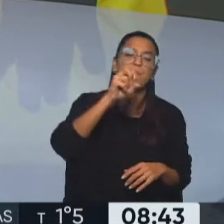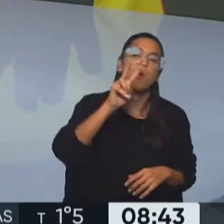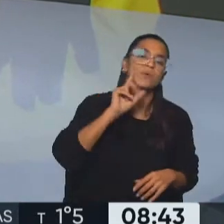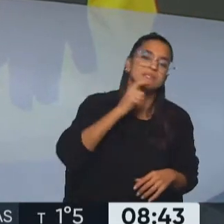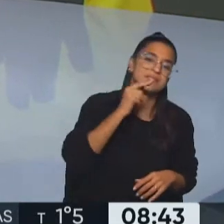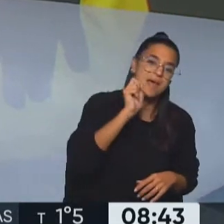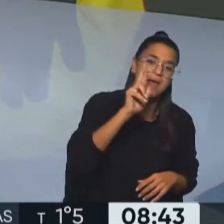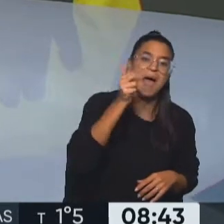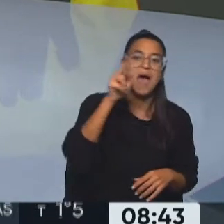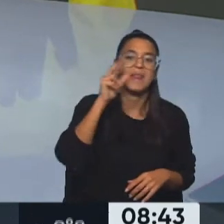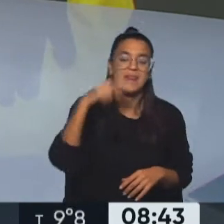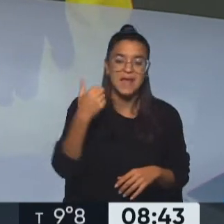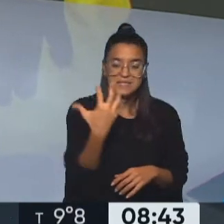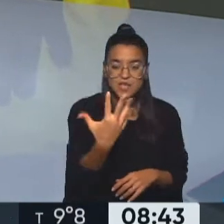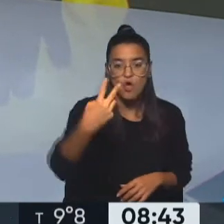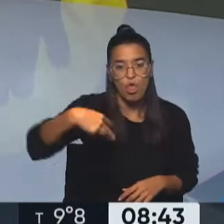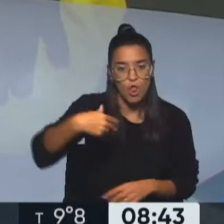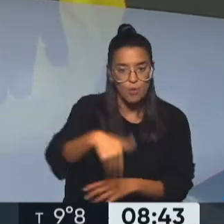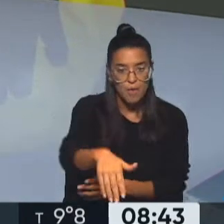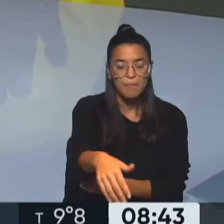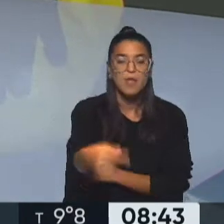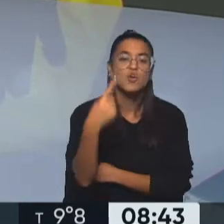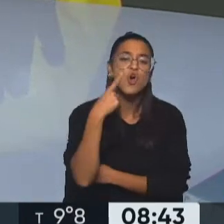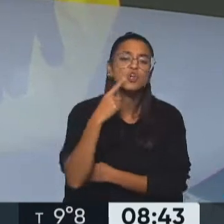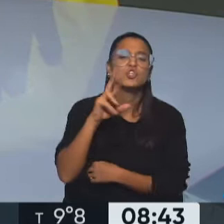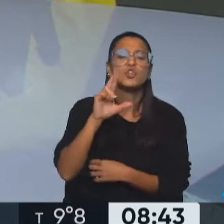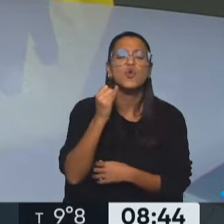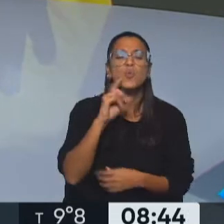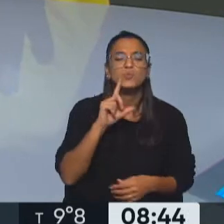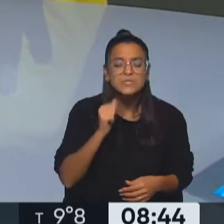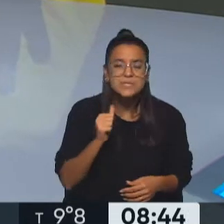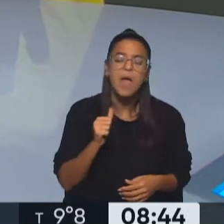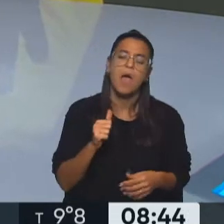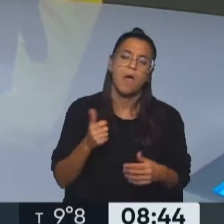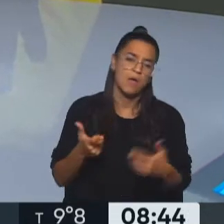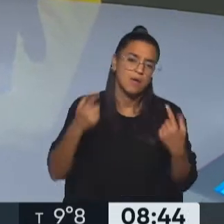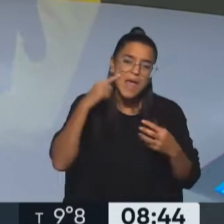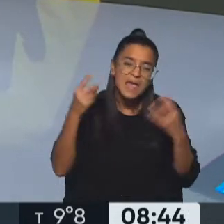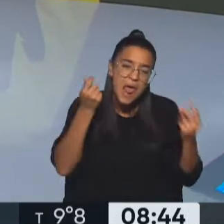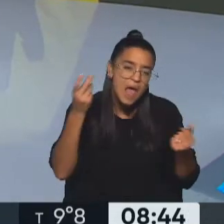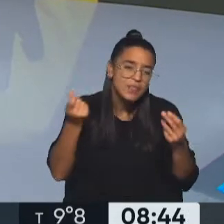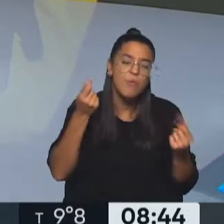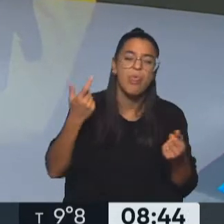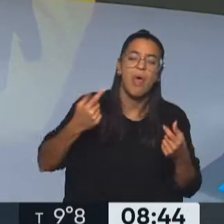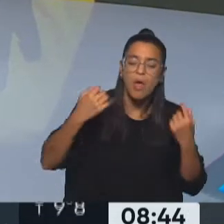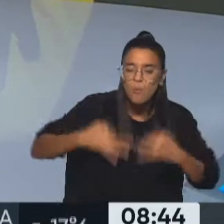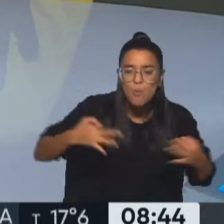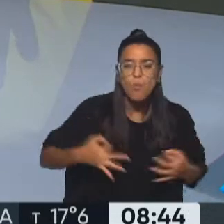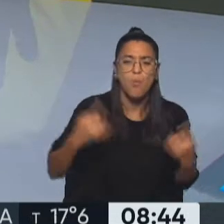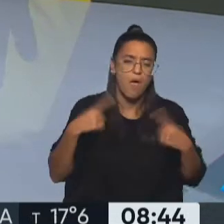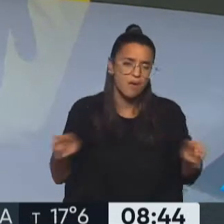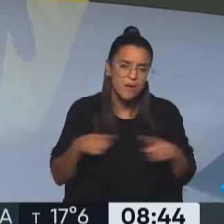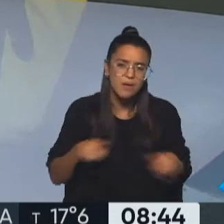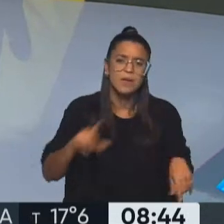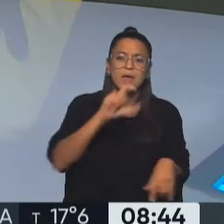próximo 5 de noviembre. Conociendo Rusia se ganó un lugar a fuerza de creatividad, de talento, de muy buenos temas